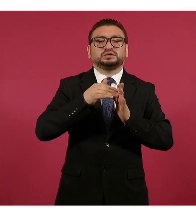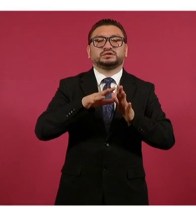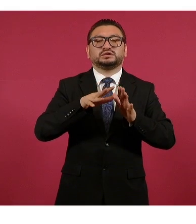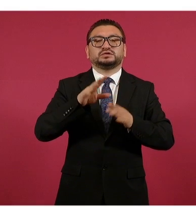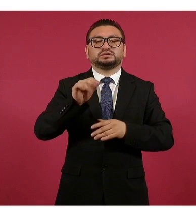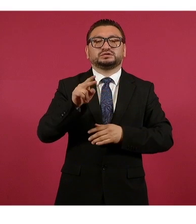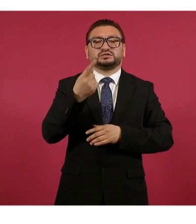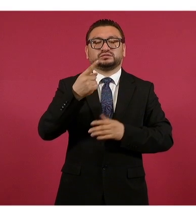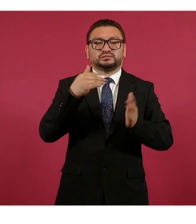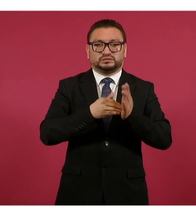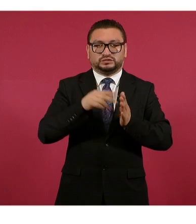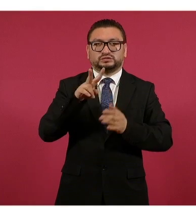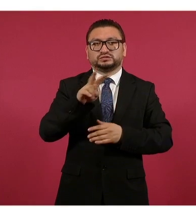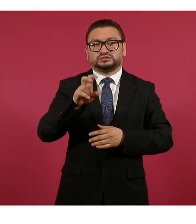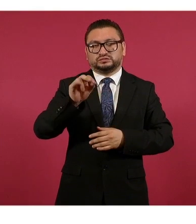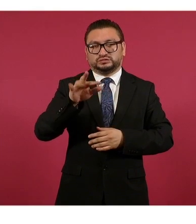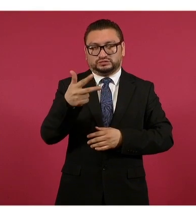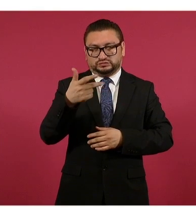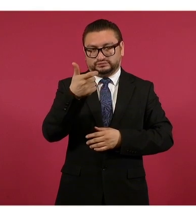119,081,248 pesos. La que sigue, por favor.